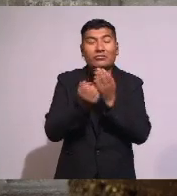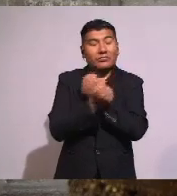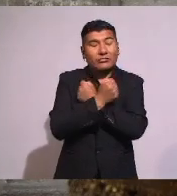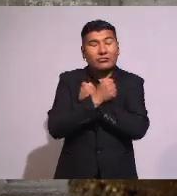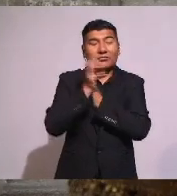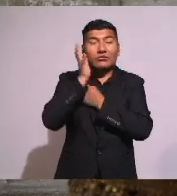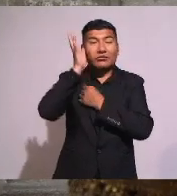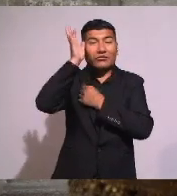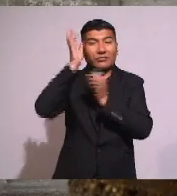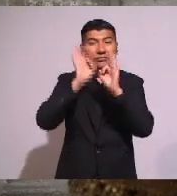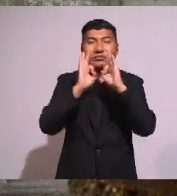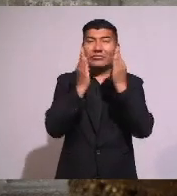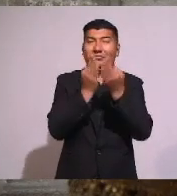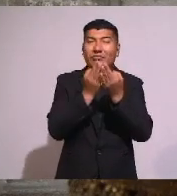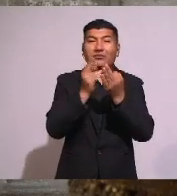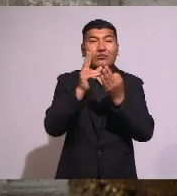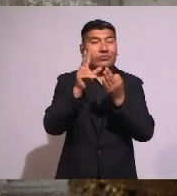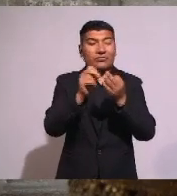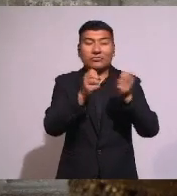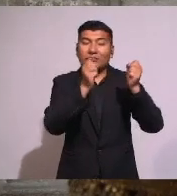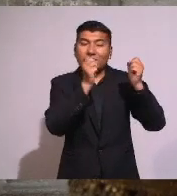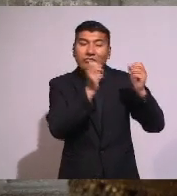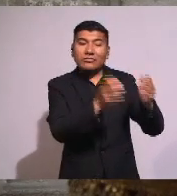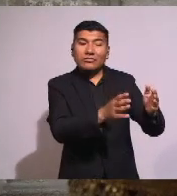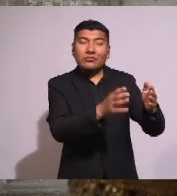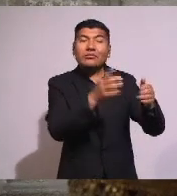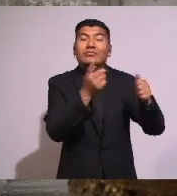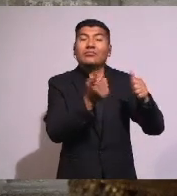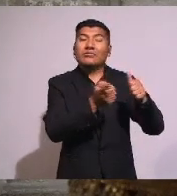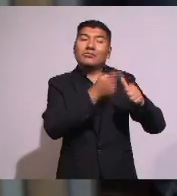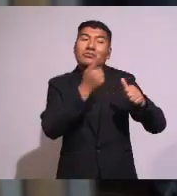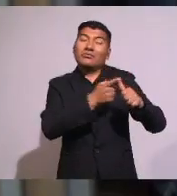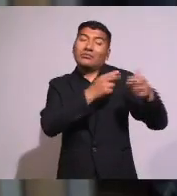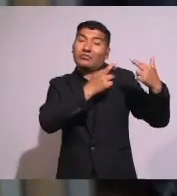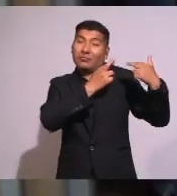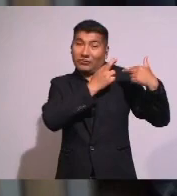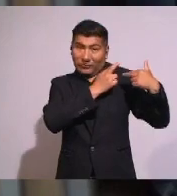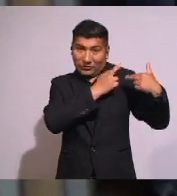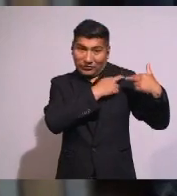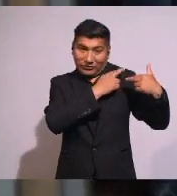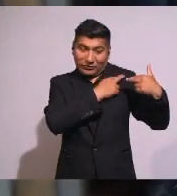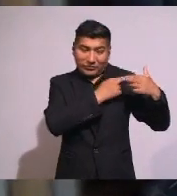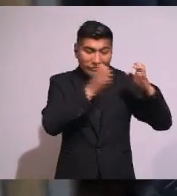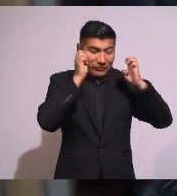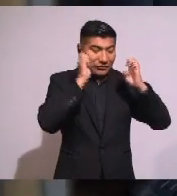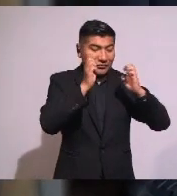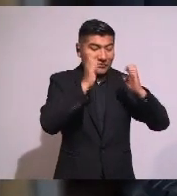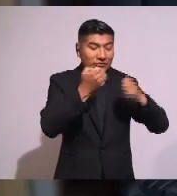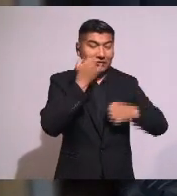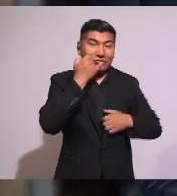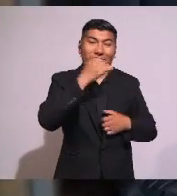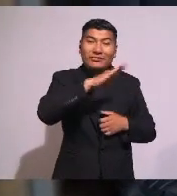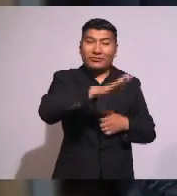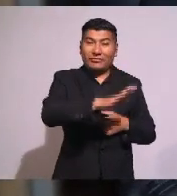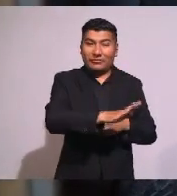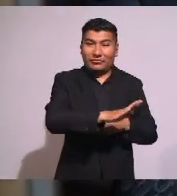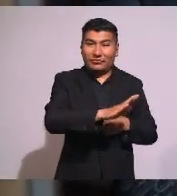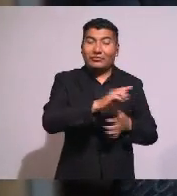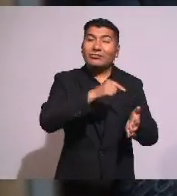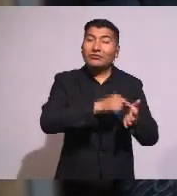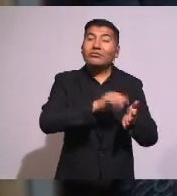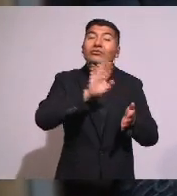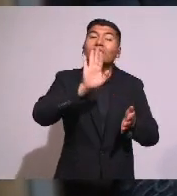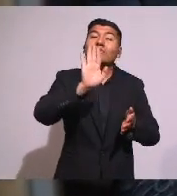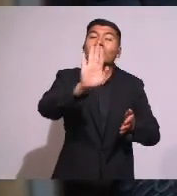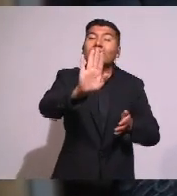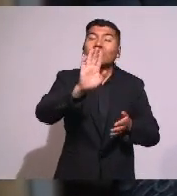familia, no dejen su primera obligación, que es de educar a sus hijos. Ese es su